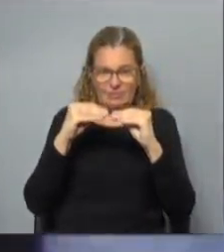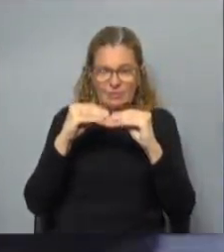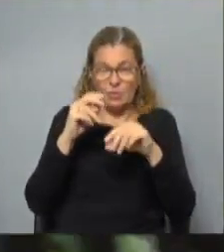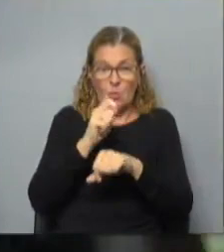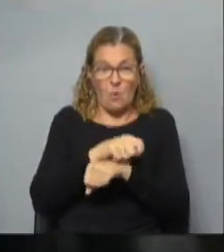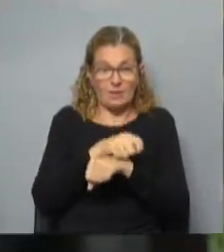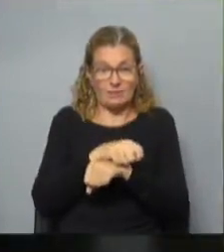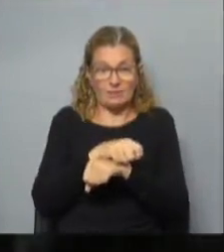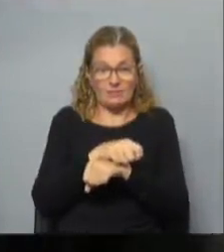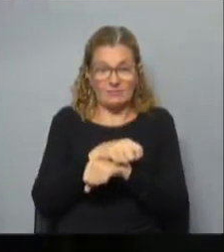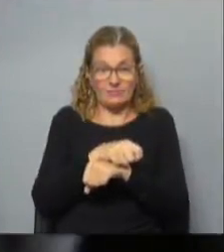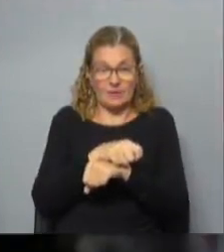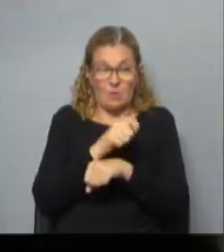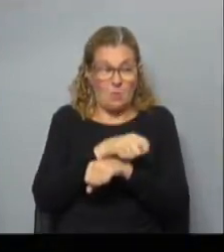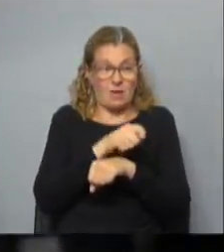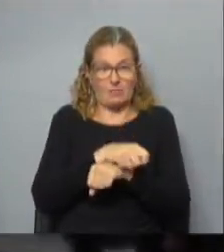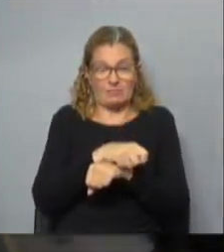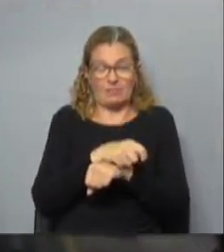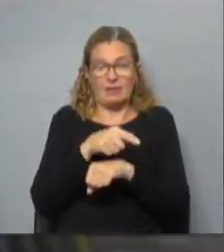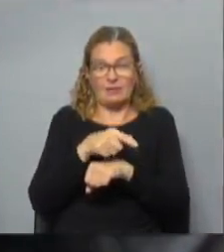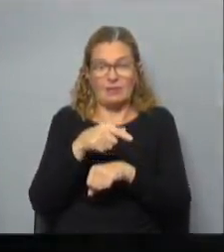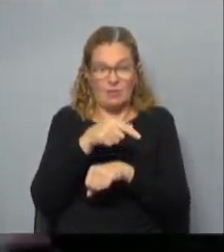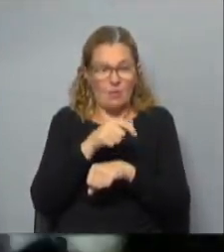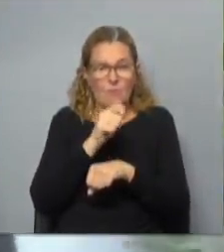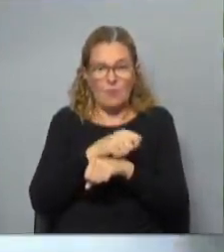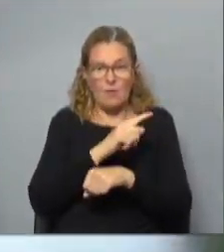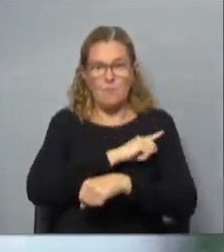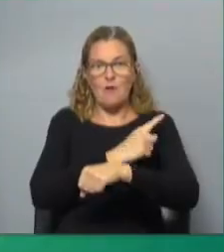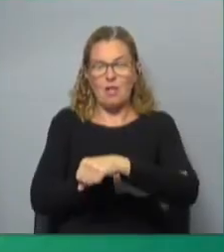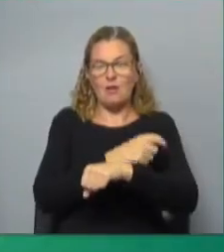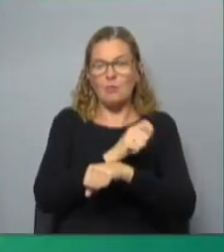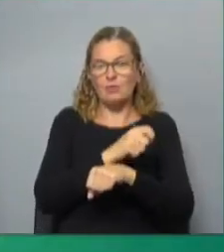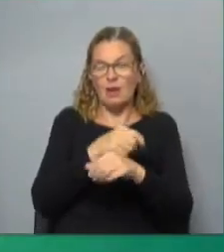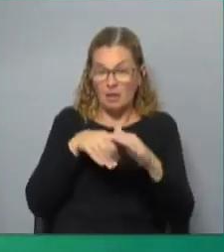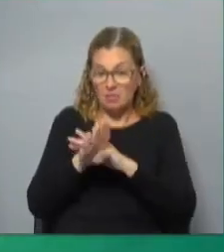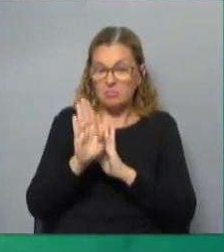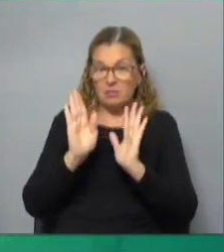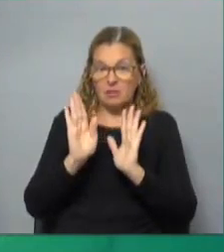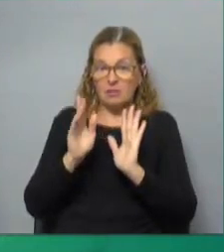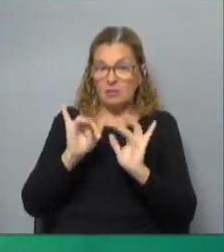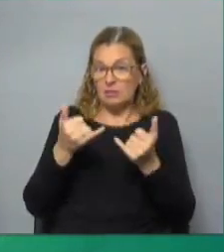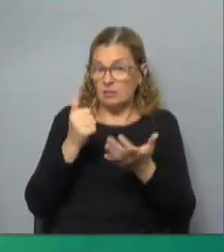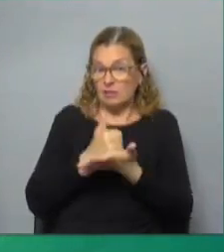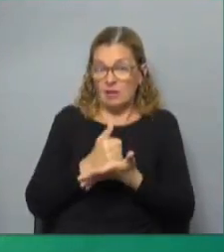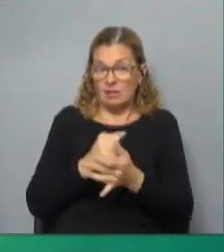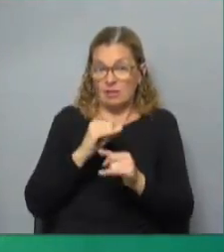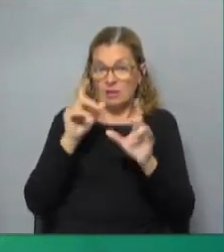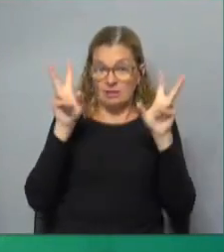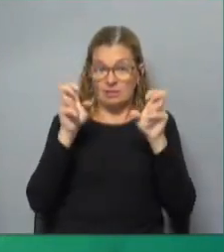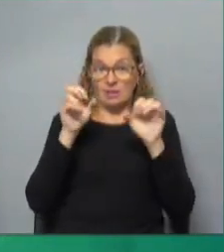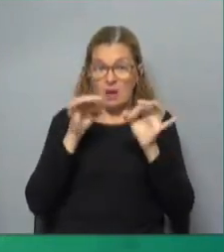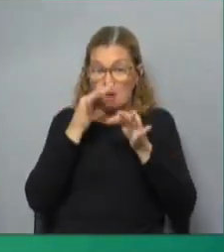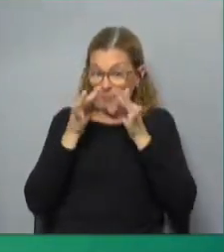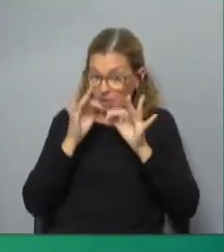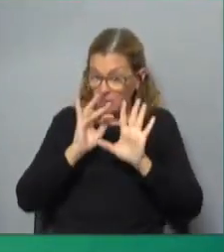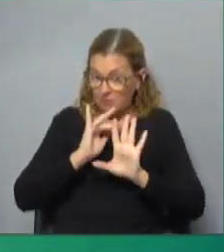gran juez te da el poder judicial y el poder judicial admite el entrenamiento ya está tema liquidado me explico o